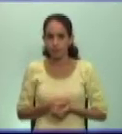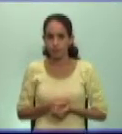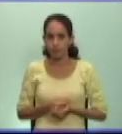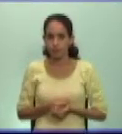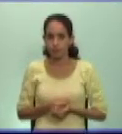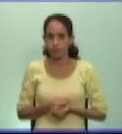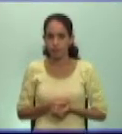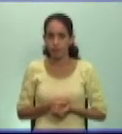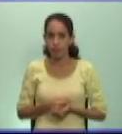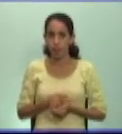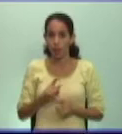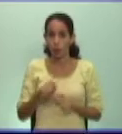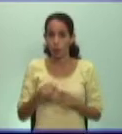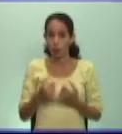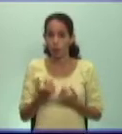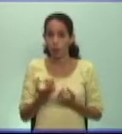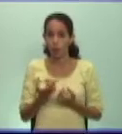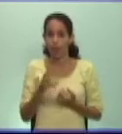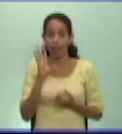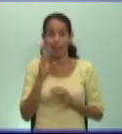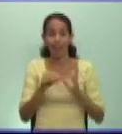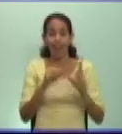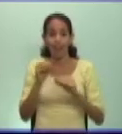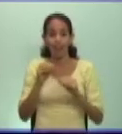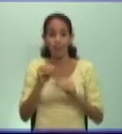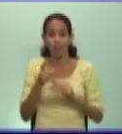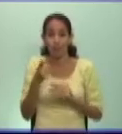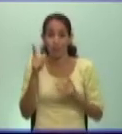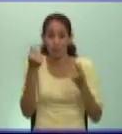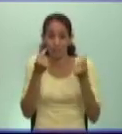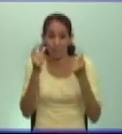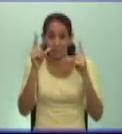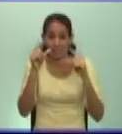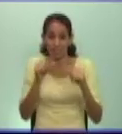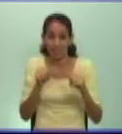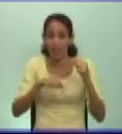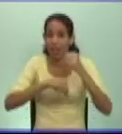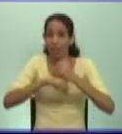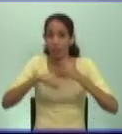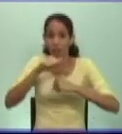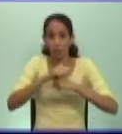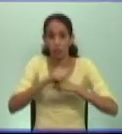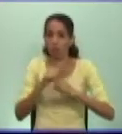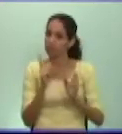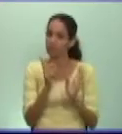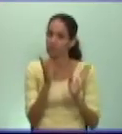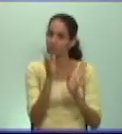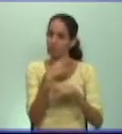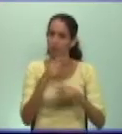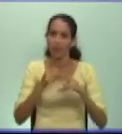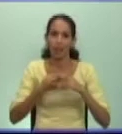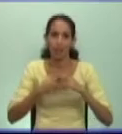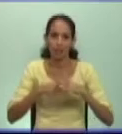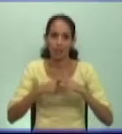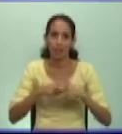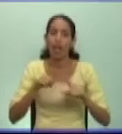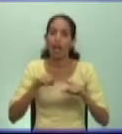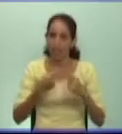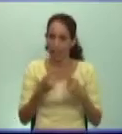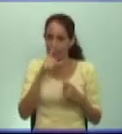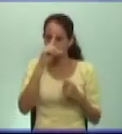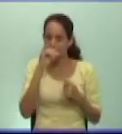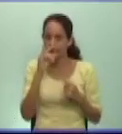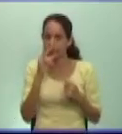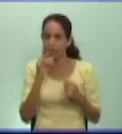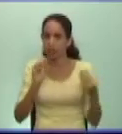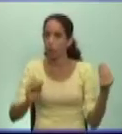de crisis estructural a qué nos estamos refiriendo. Una crisis que no tiene solución, al no ser cambios de gobiernos